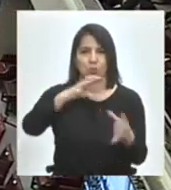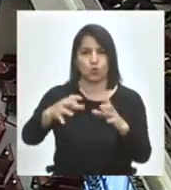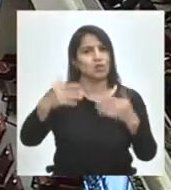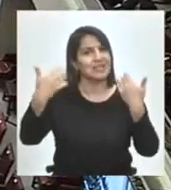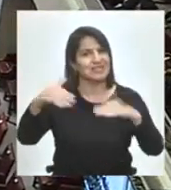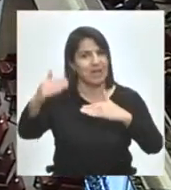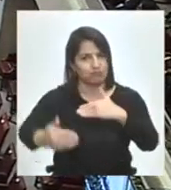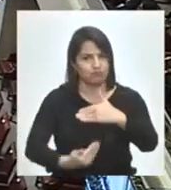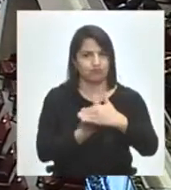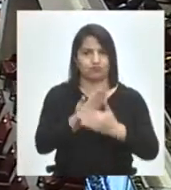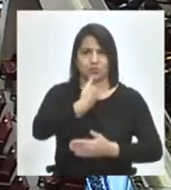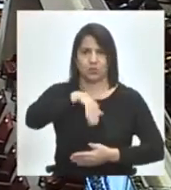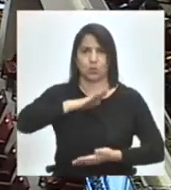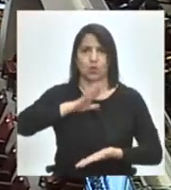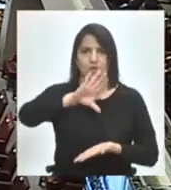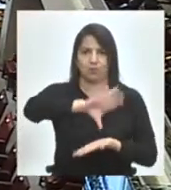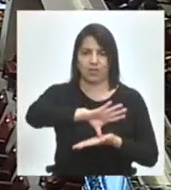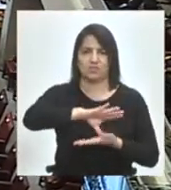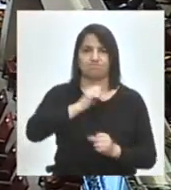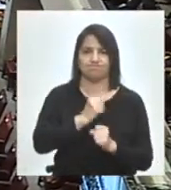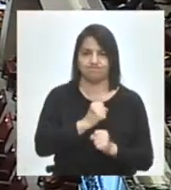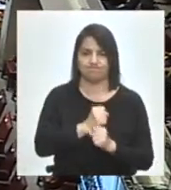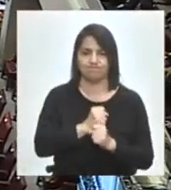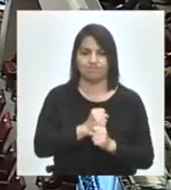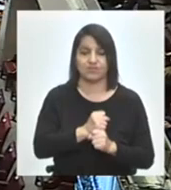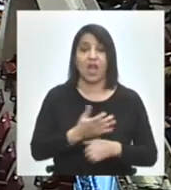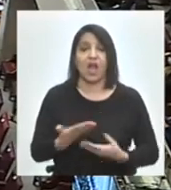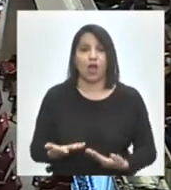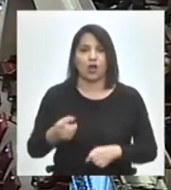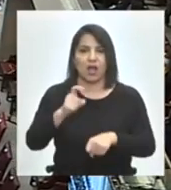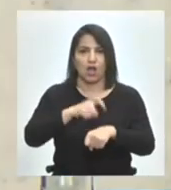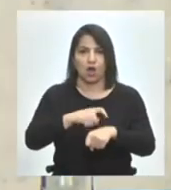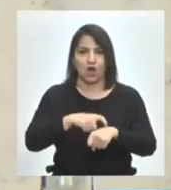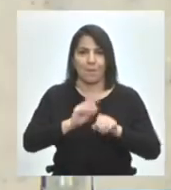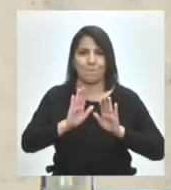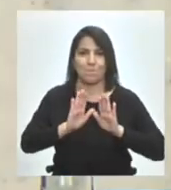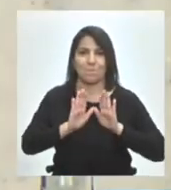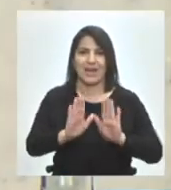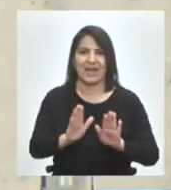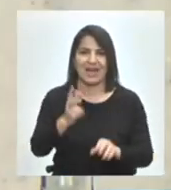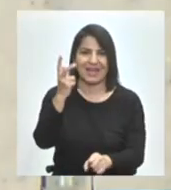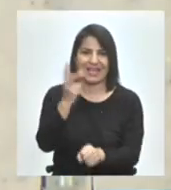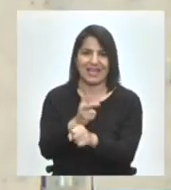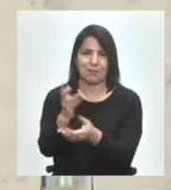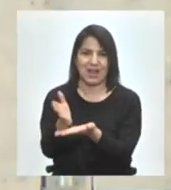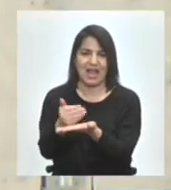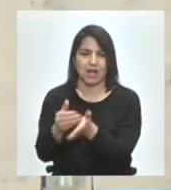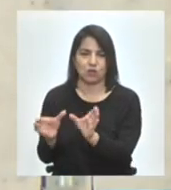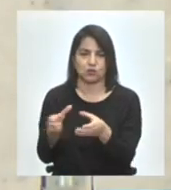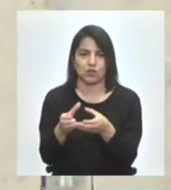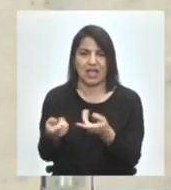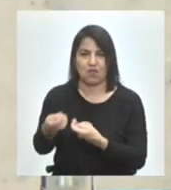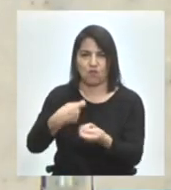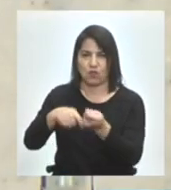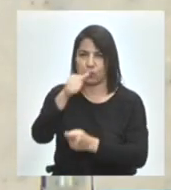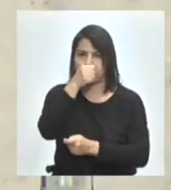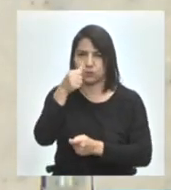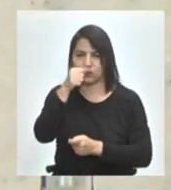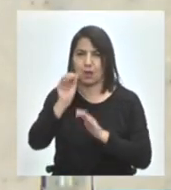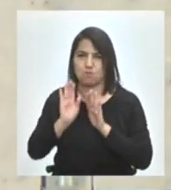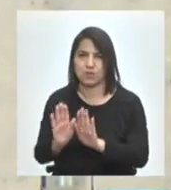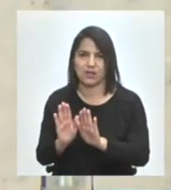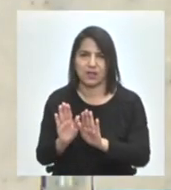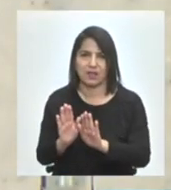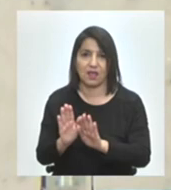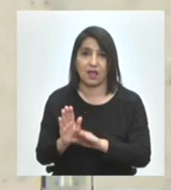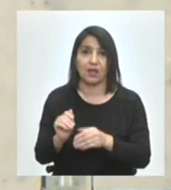se encuentran en nuestro país. Es hora de ponerle freno al crimen organizado y al narcotráfico,